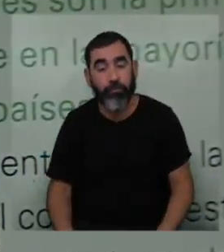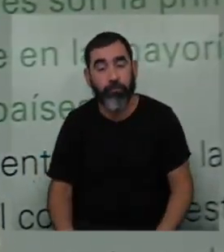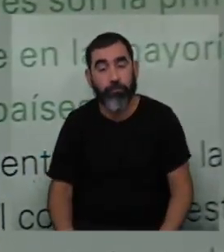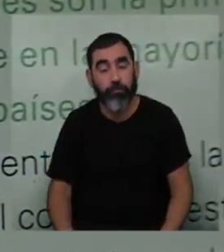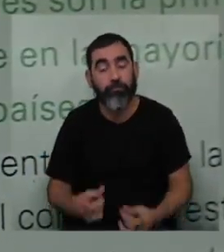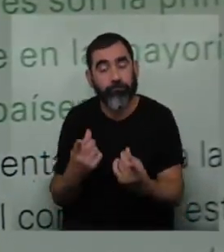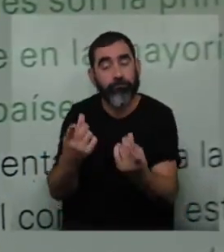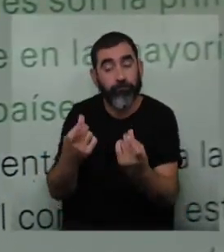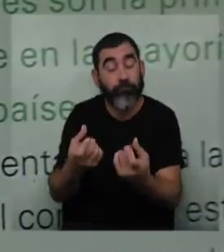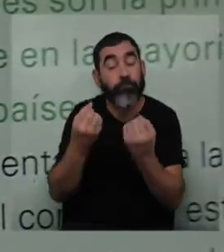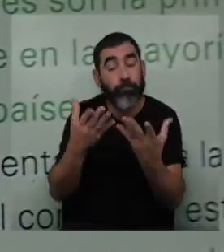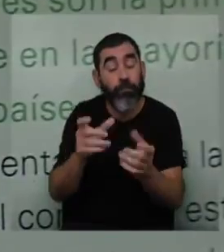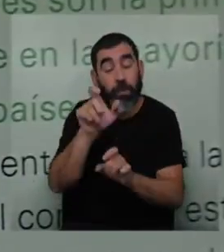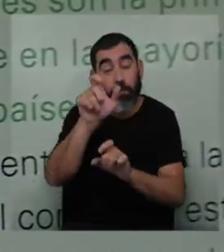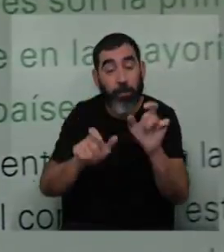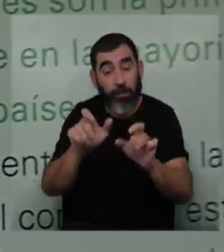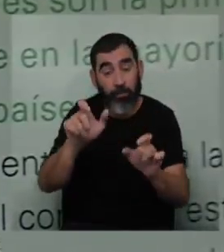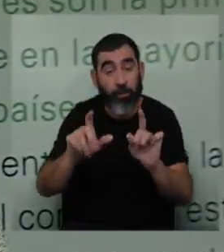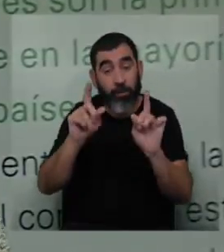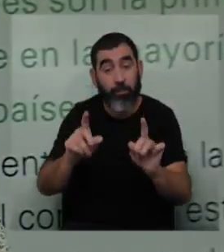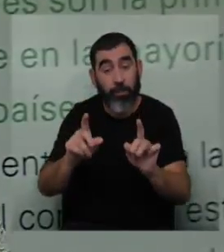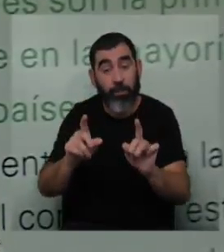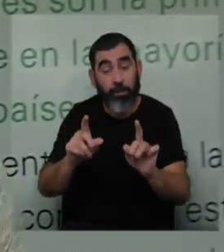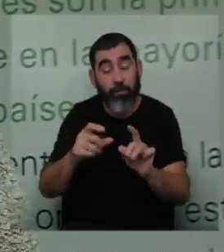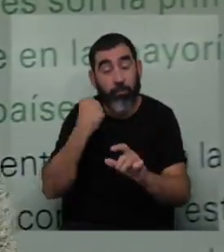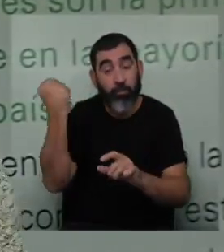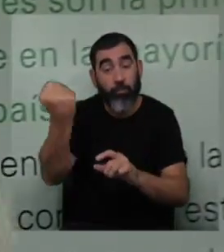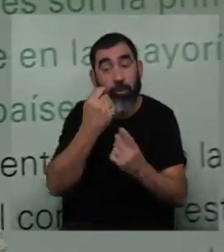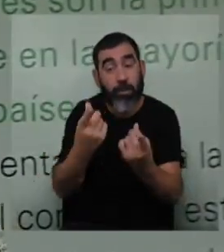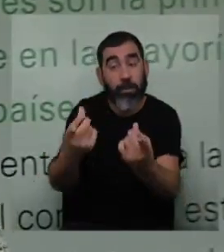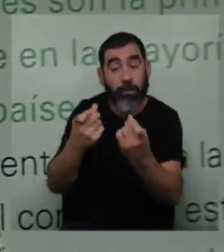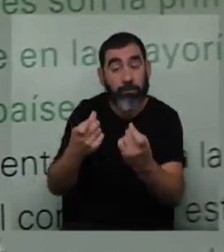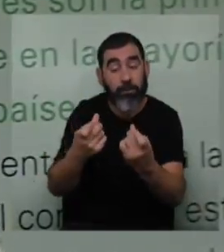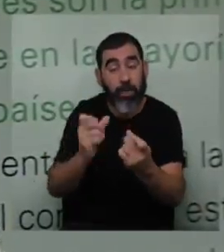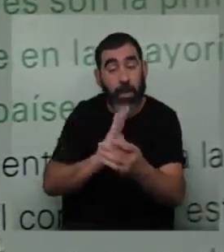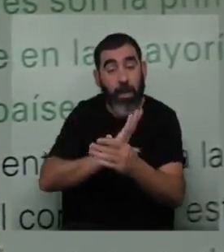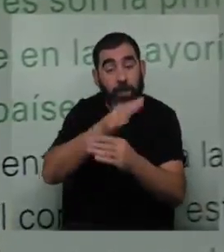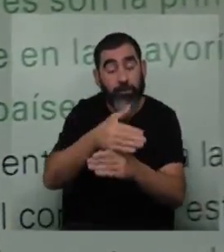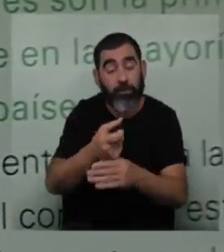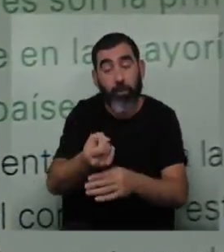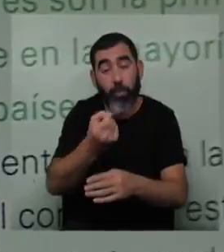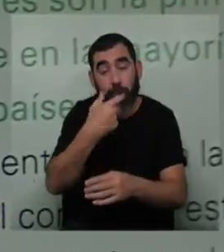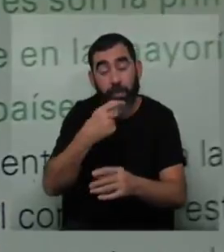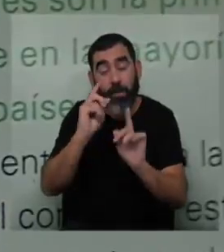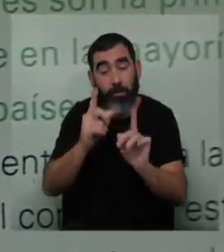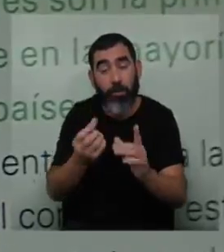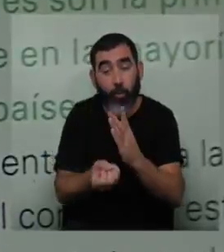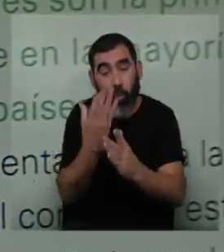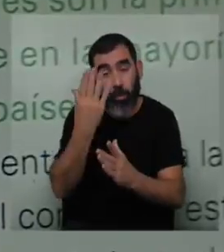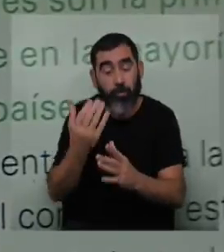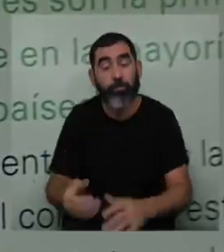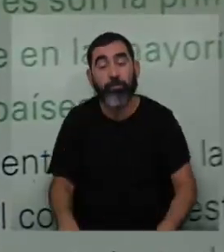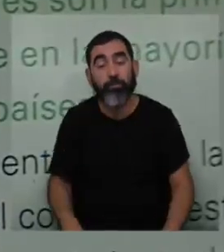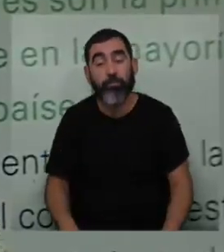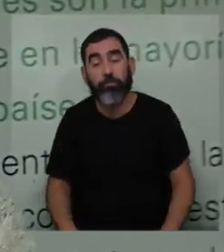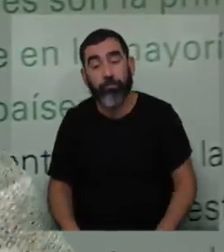una necesidad porque es una población también a considerar que necesita tener acceso a otros fármacos nuevos, más